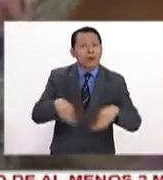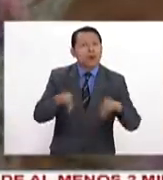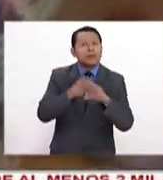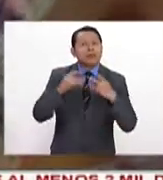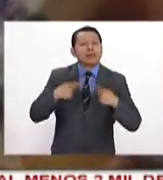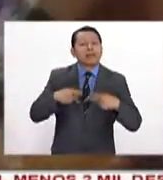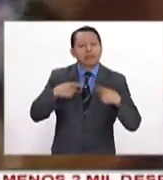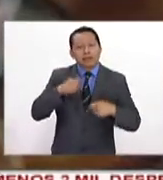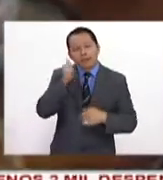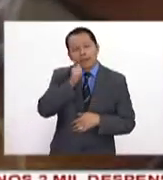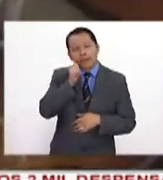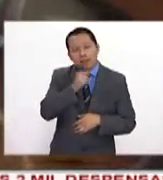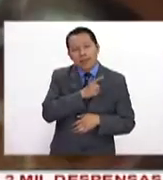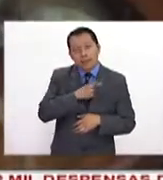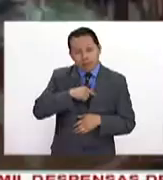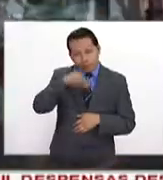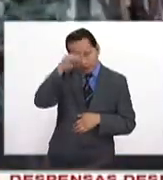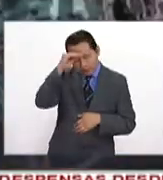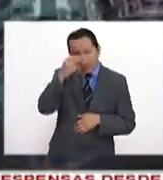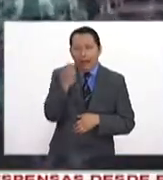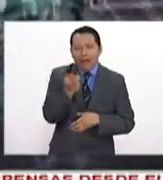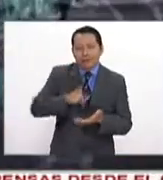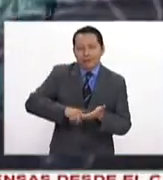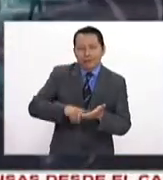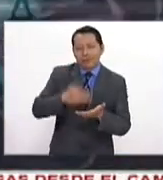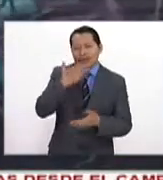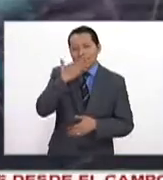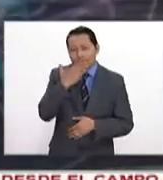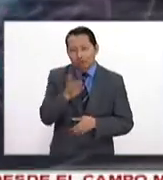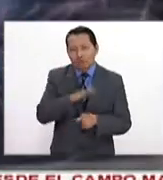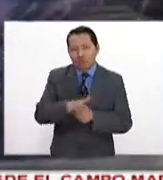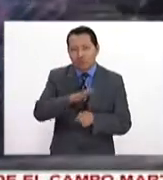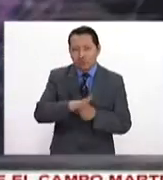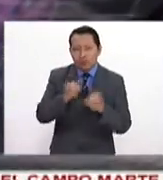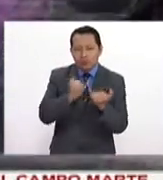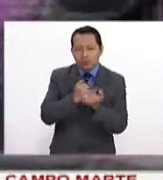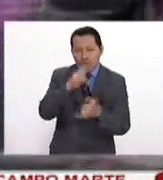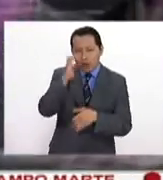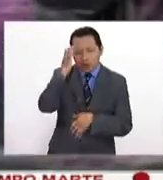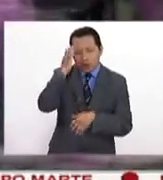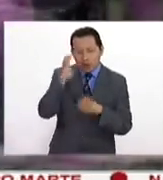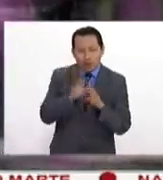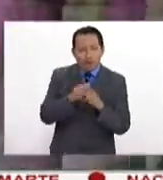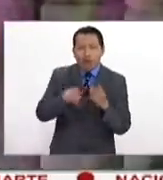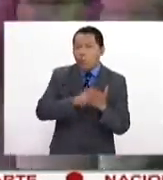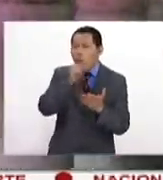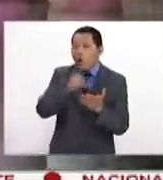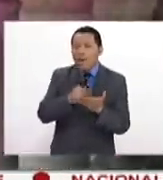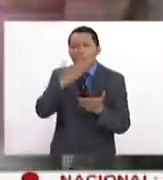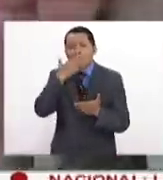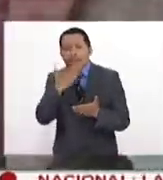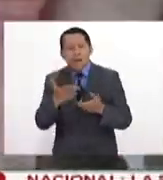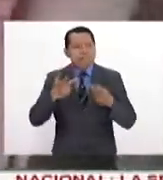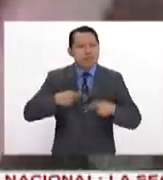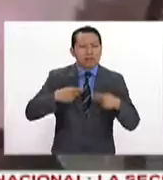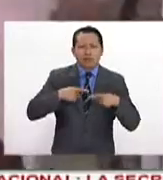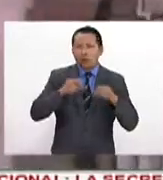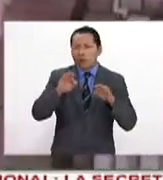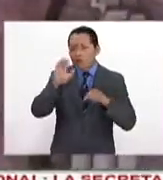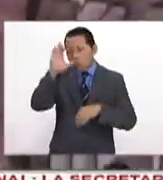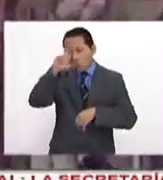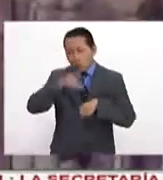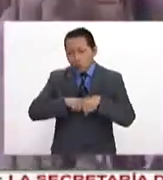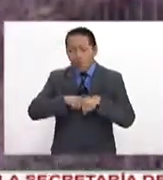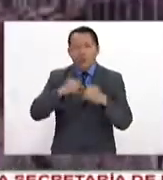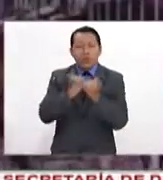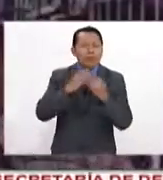podamos ver la parte nutritiva de lo que tenemos y engrandecernos reconociendo la gran riqueza de nuestros lugares, gente, cultura, y promover